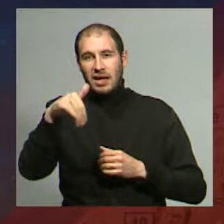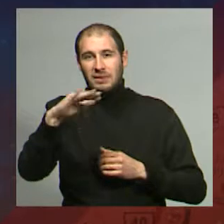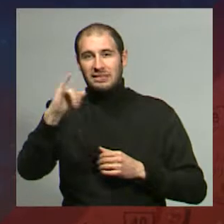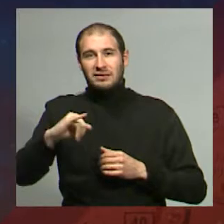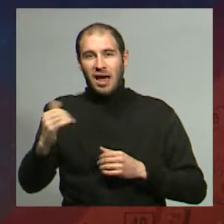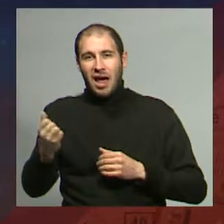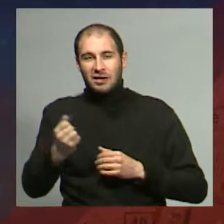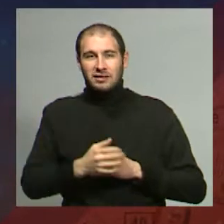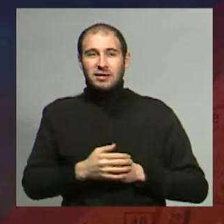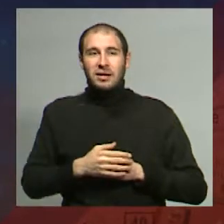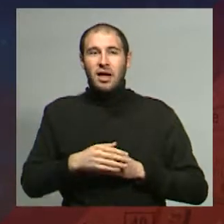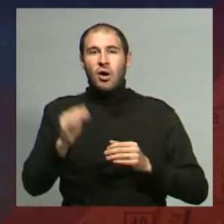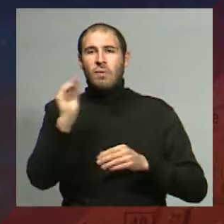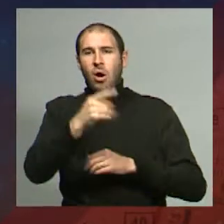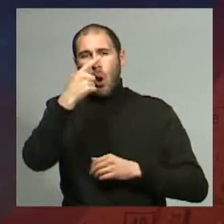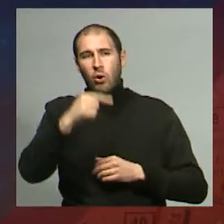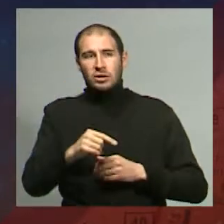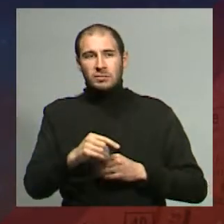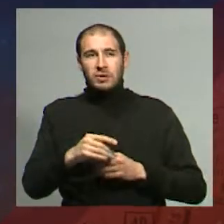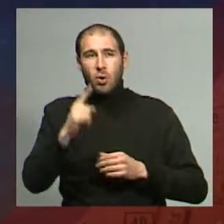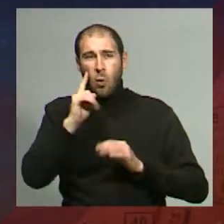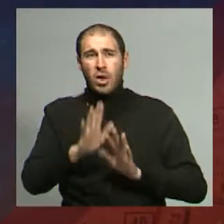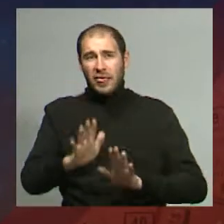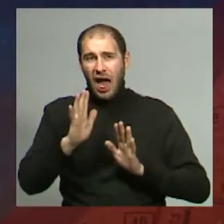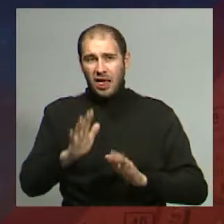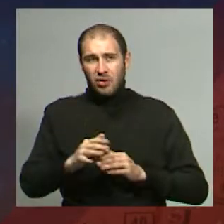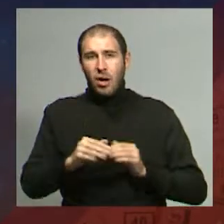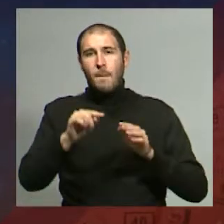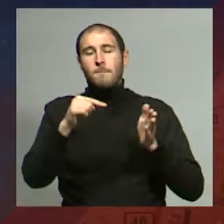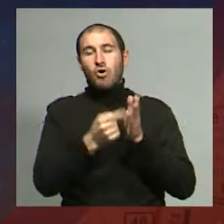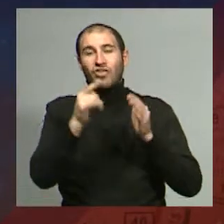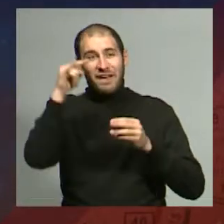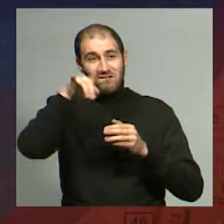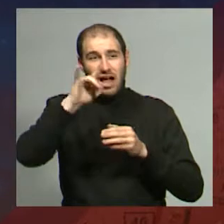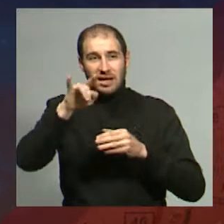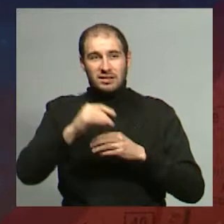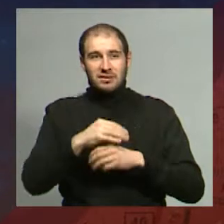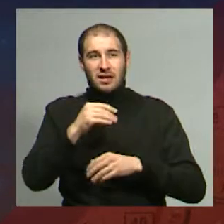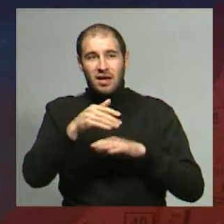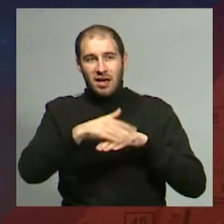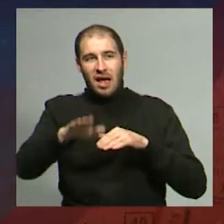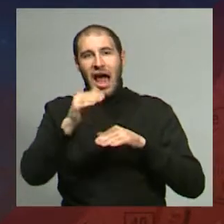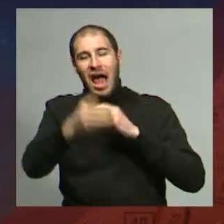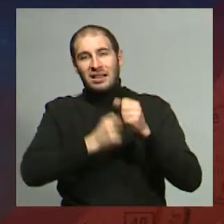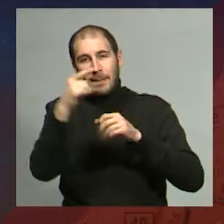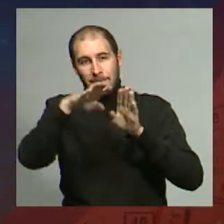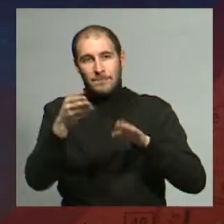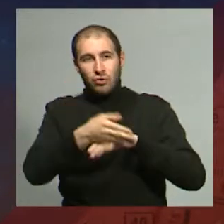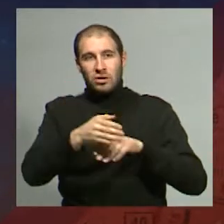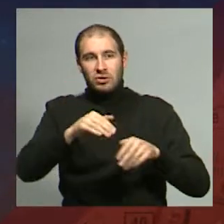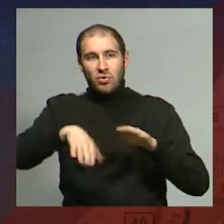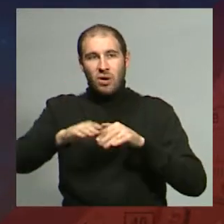@pasocrmza. Y la última publicación decía extremar precauciones desde Punta de Vacas hacia el paso internacional,